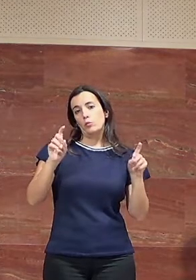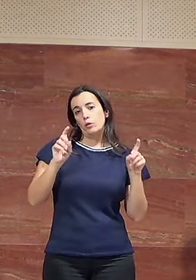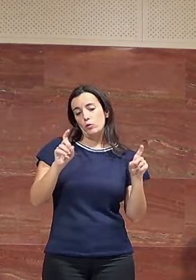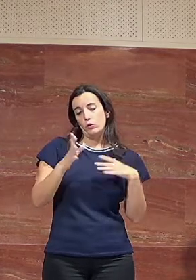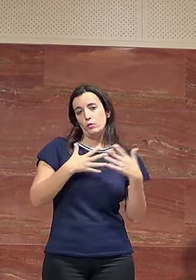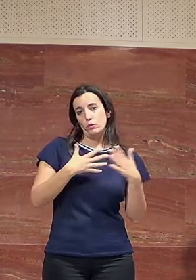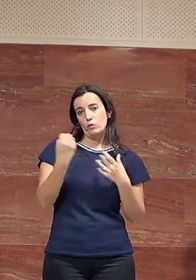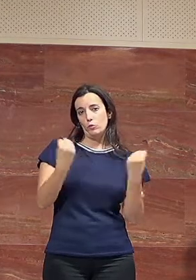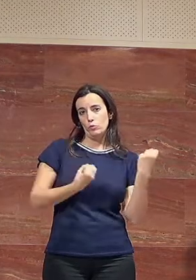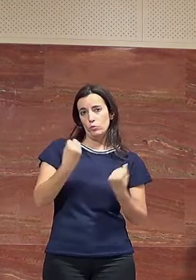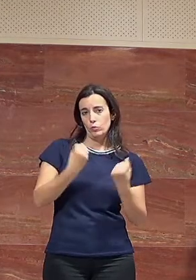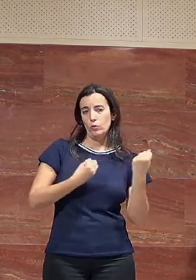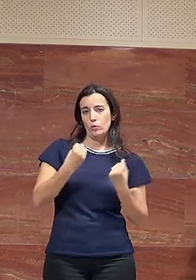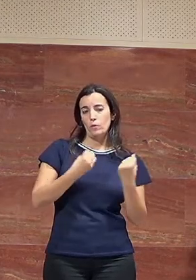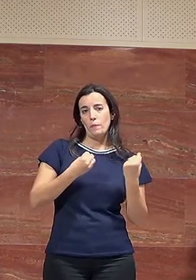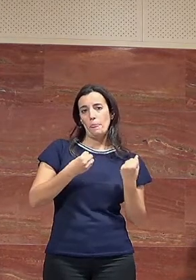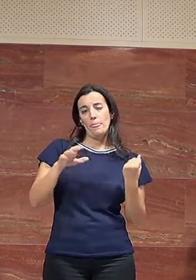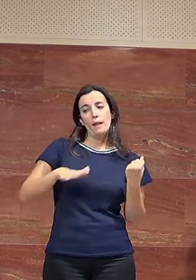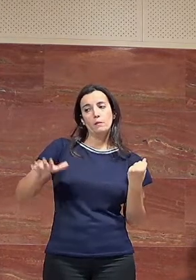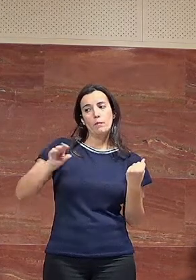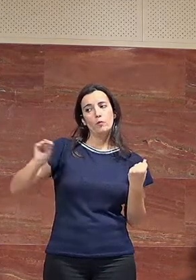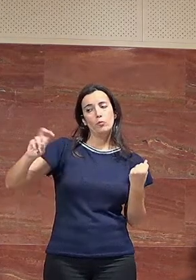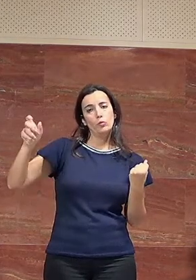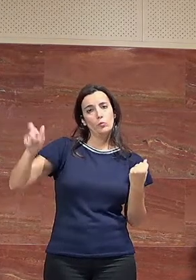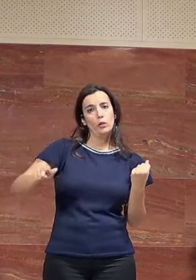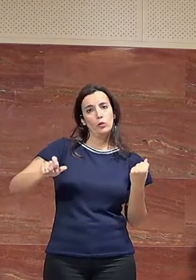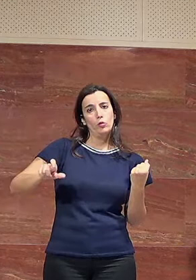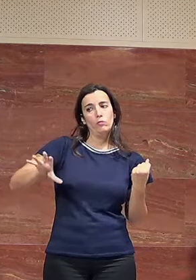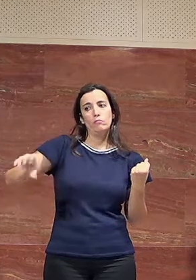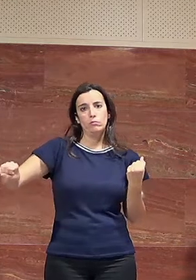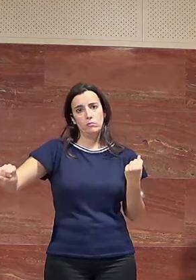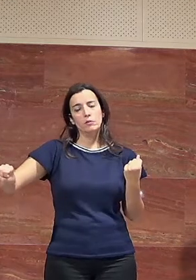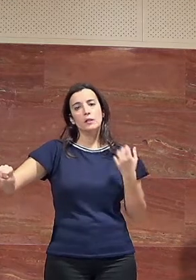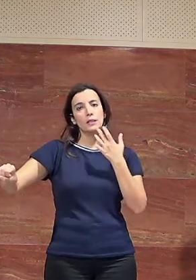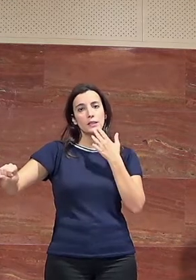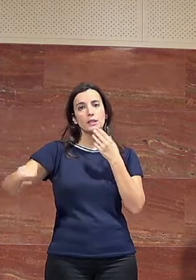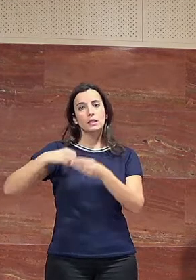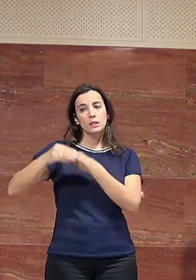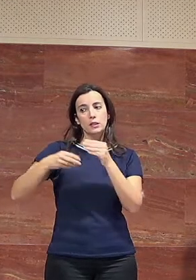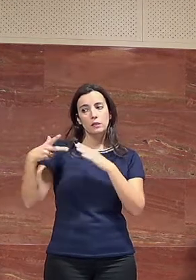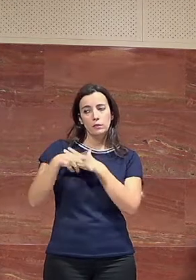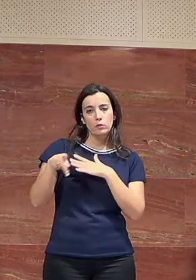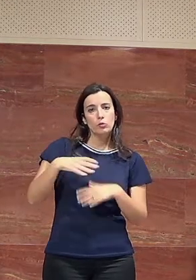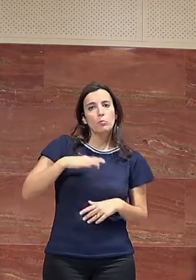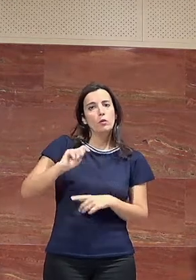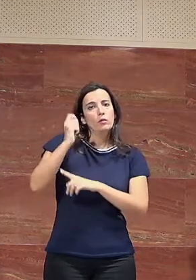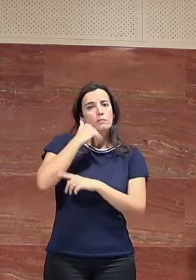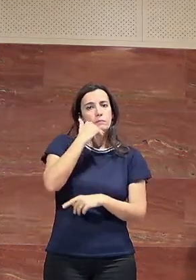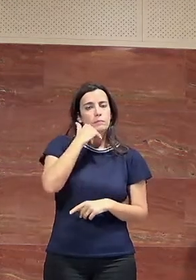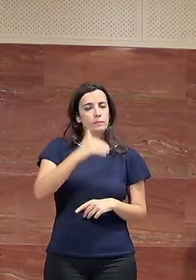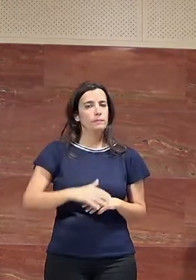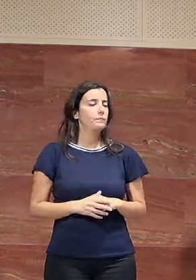de que está invadiendo el espacio que pertenece al peatón, quizás podamos conseguir alguna... Hay una iniciativa